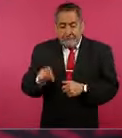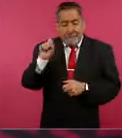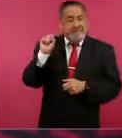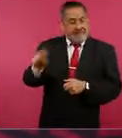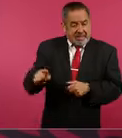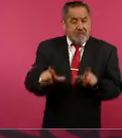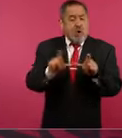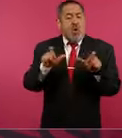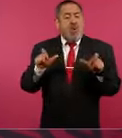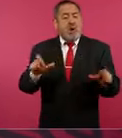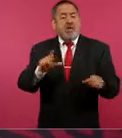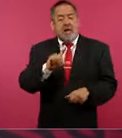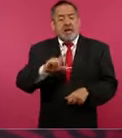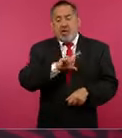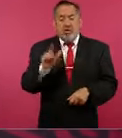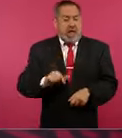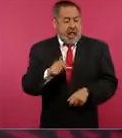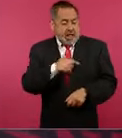Nacional,